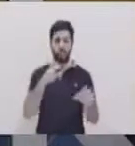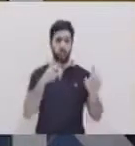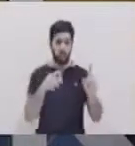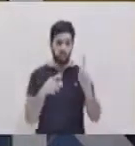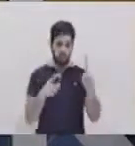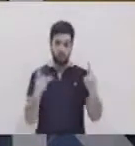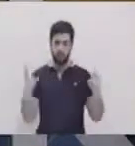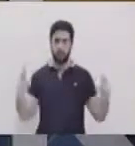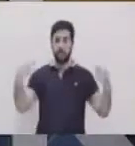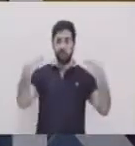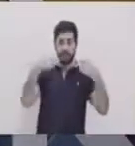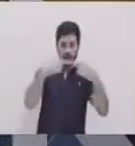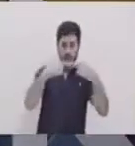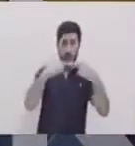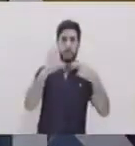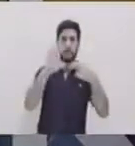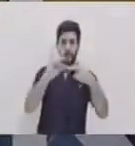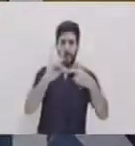en 2.